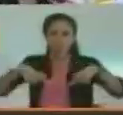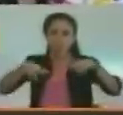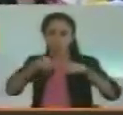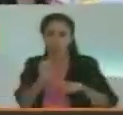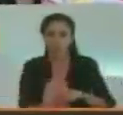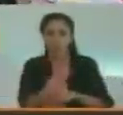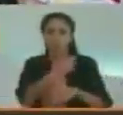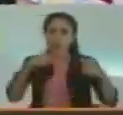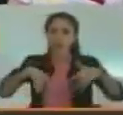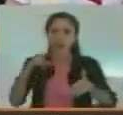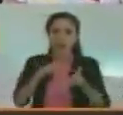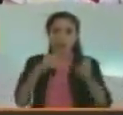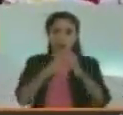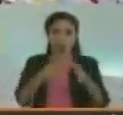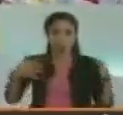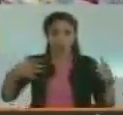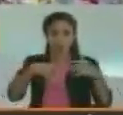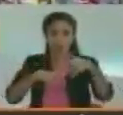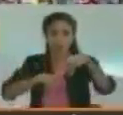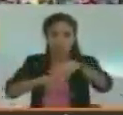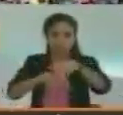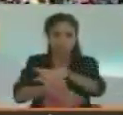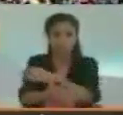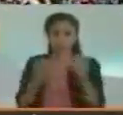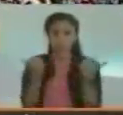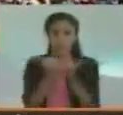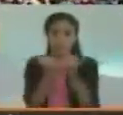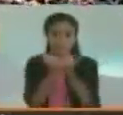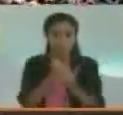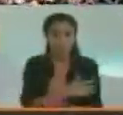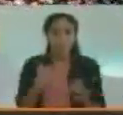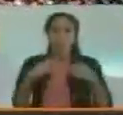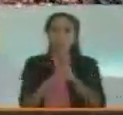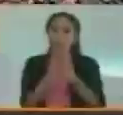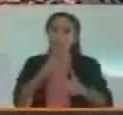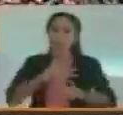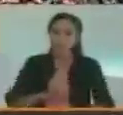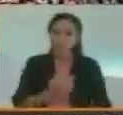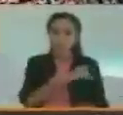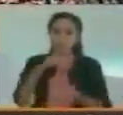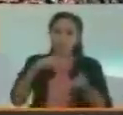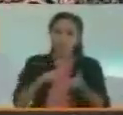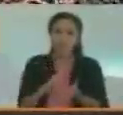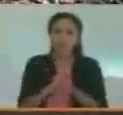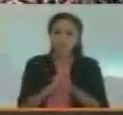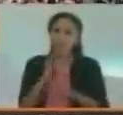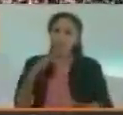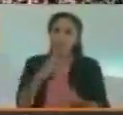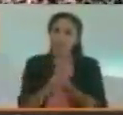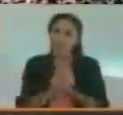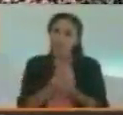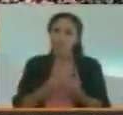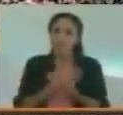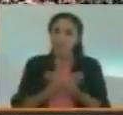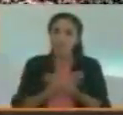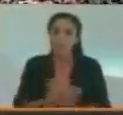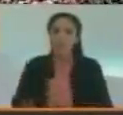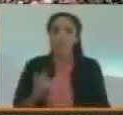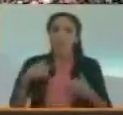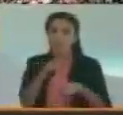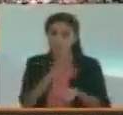inmensa manifestación, vengo a pedirte tu confianza, Carabobo. Yo voy a hacer los cambios que tú